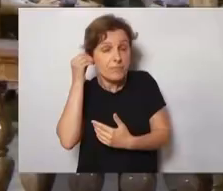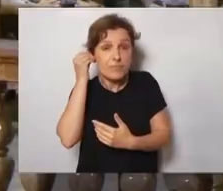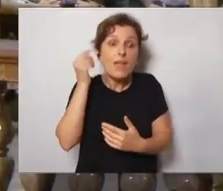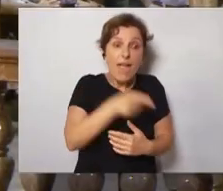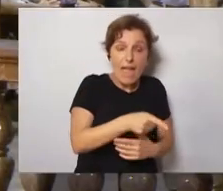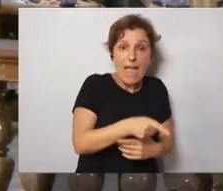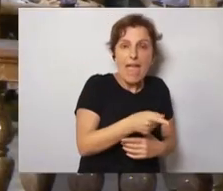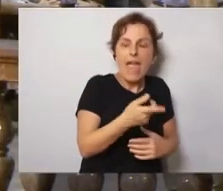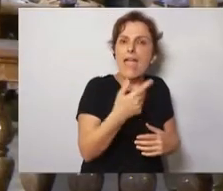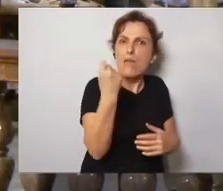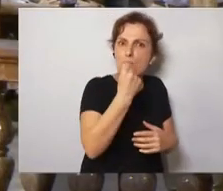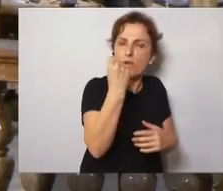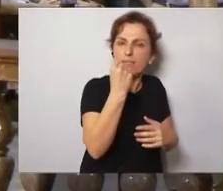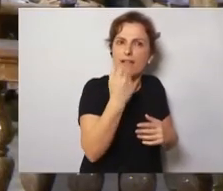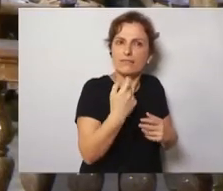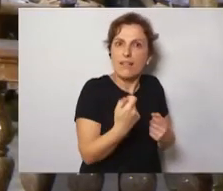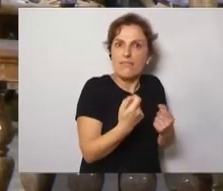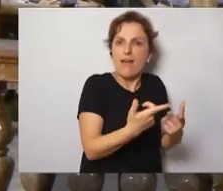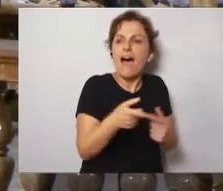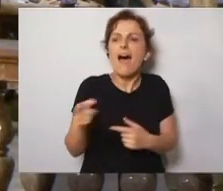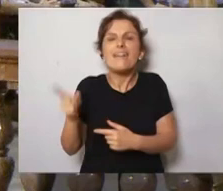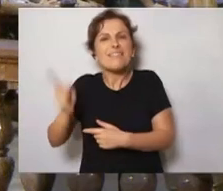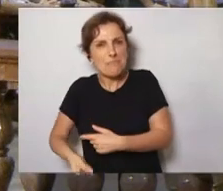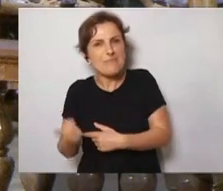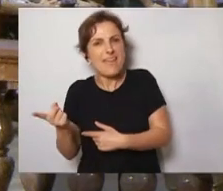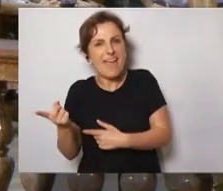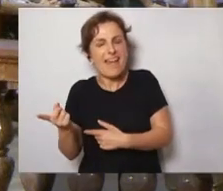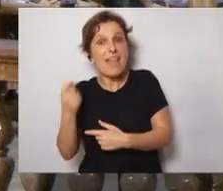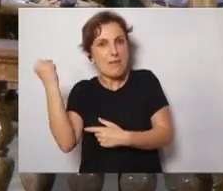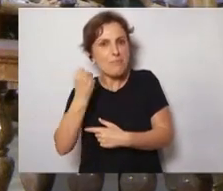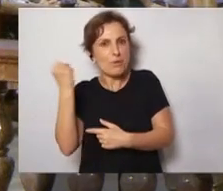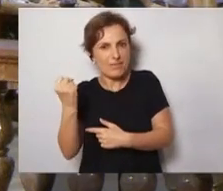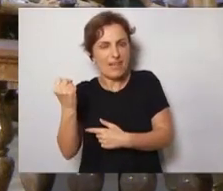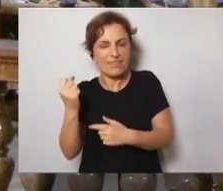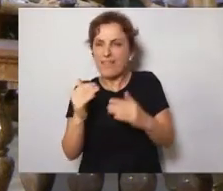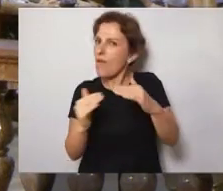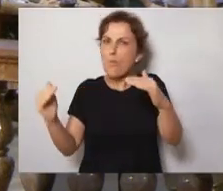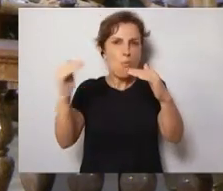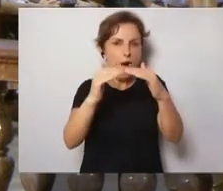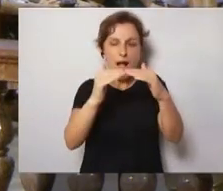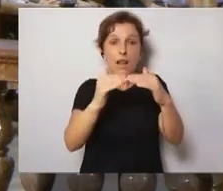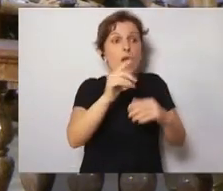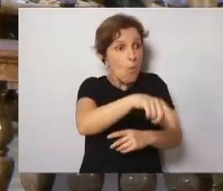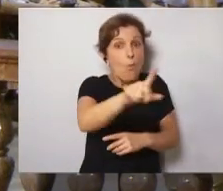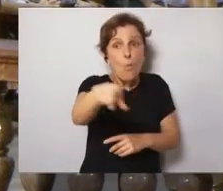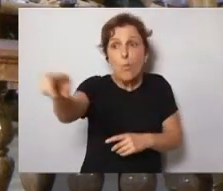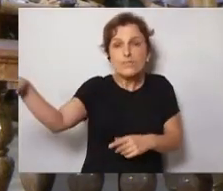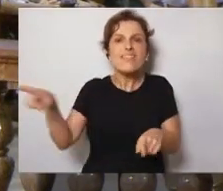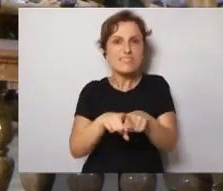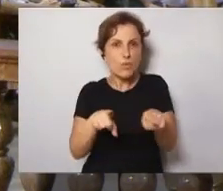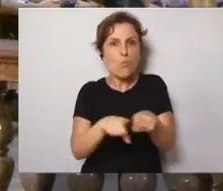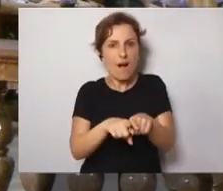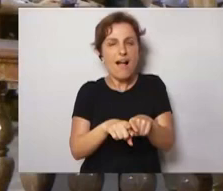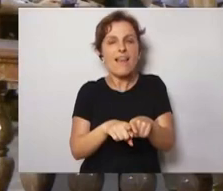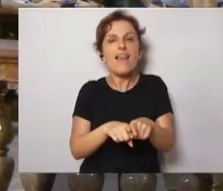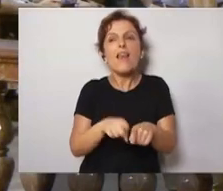de su alegría ustedes son el cuerpo de cristo' y cada uno en particular miembros de ese cuerpo